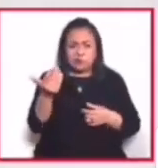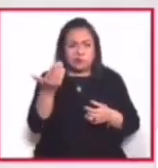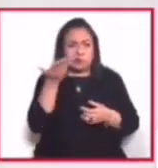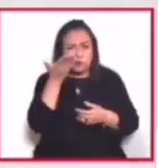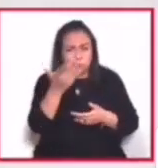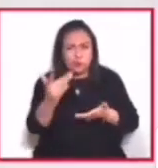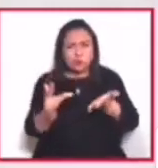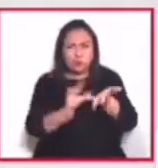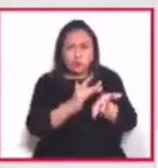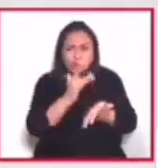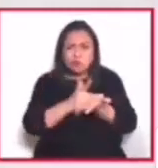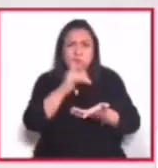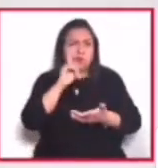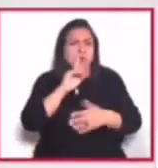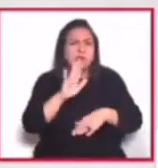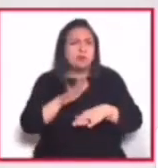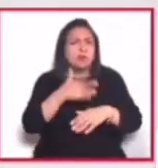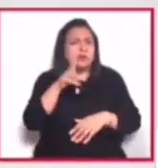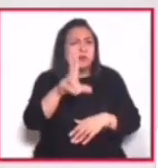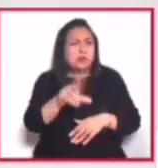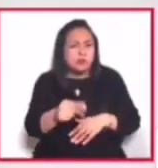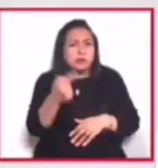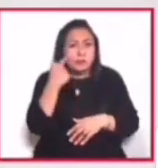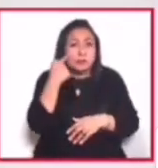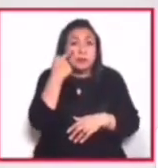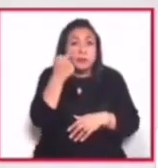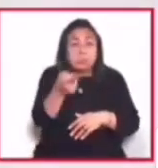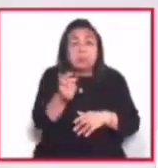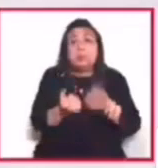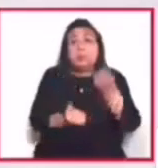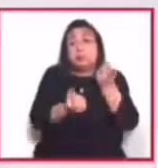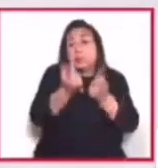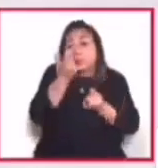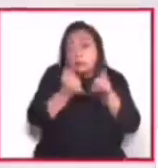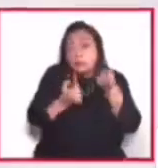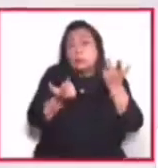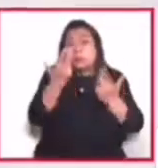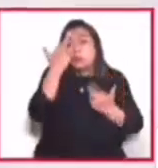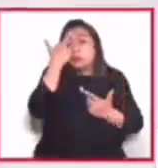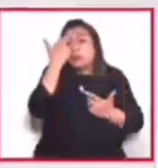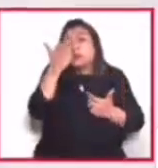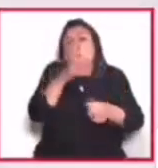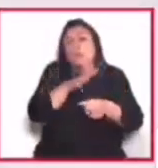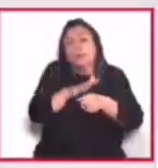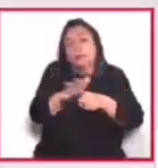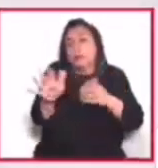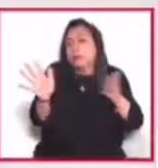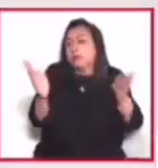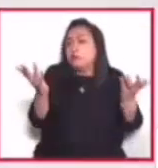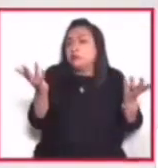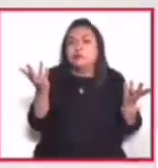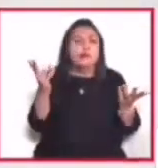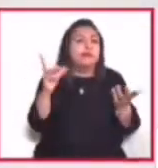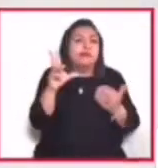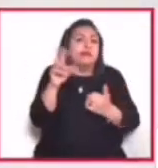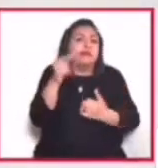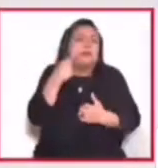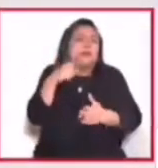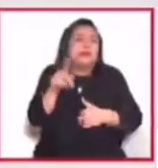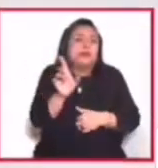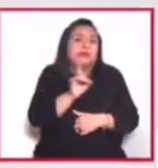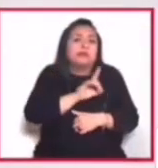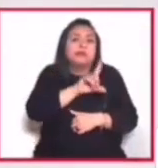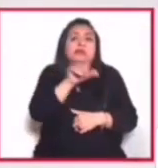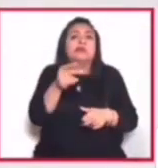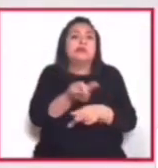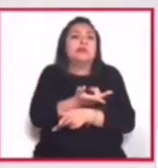apoyo de todas las mujeres, pues nos encontramos con que algunas de las principales razones pues es que no lo hacen por miedo a las consecuencias,